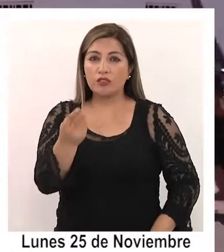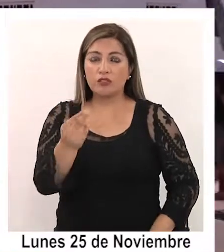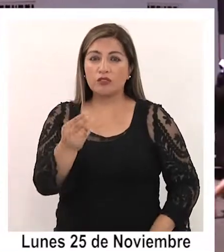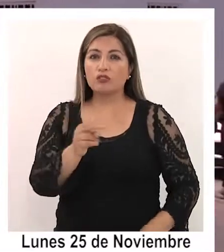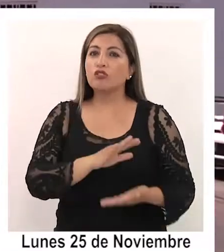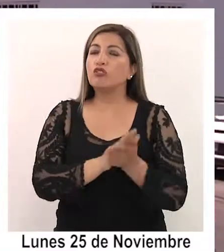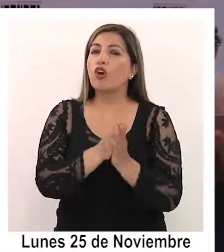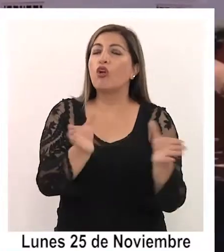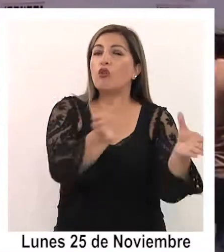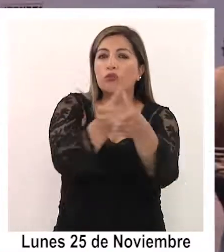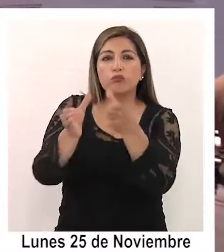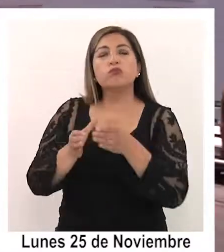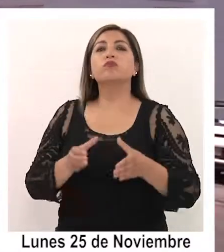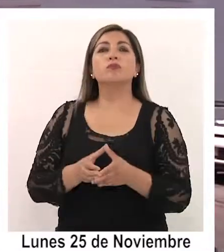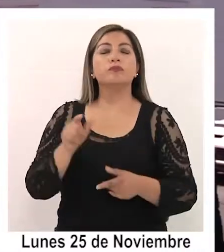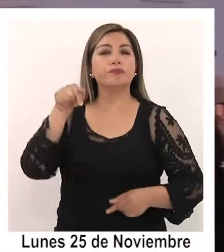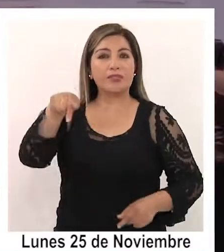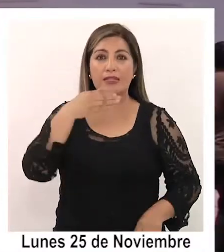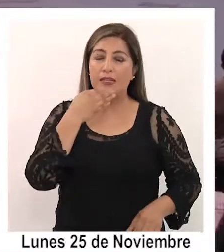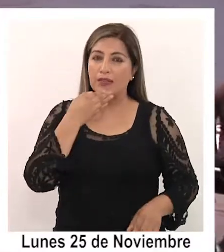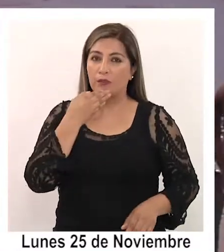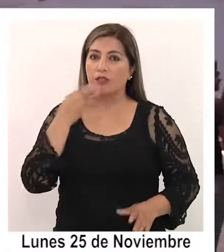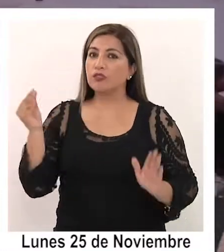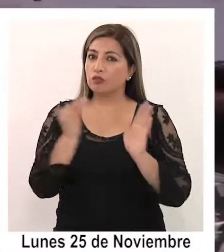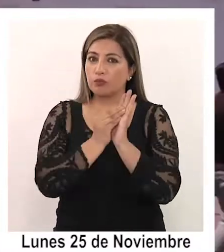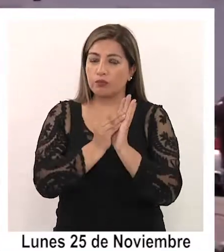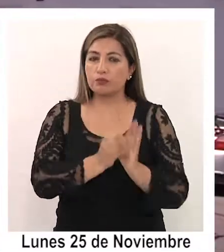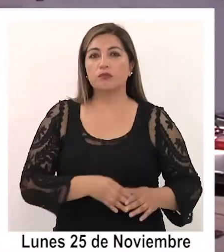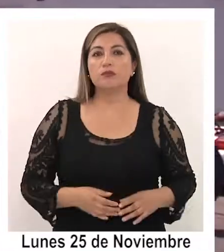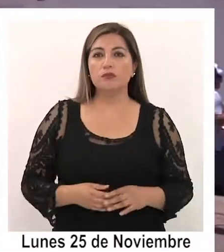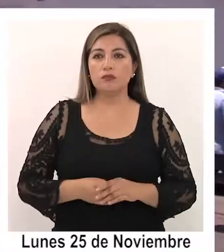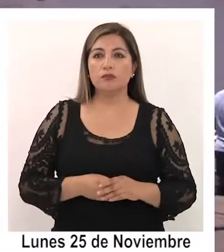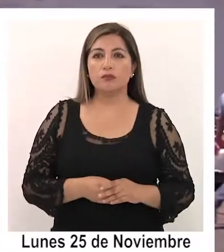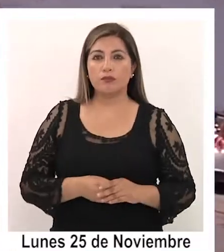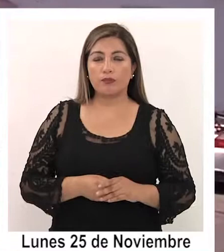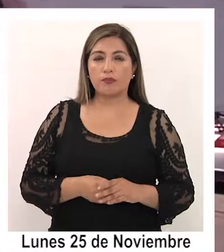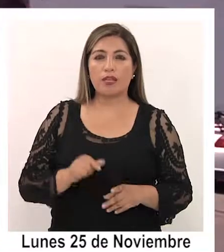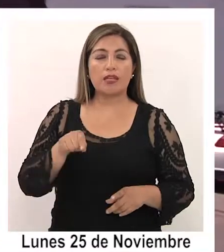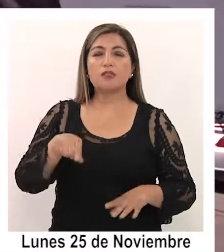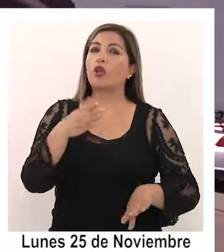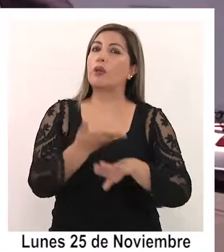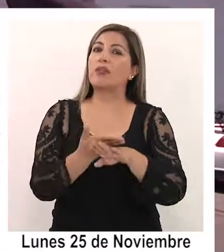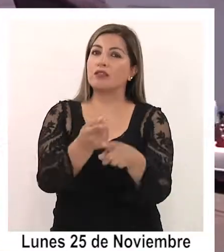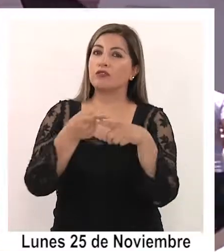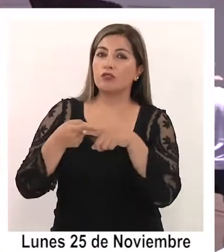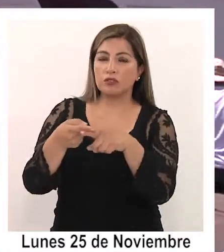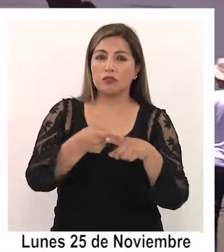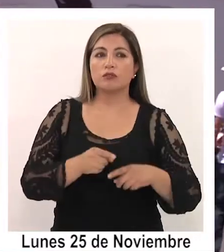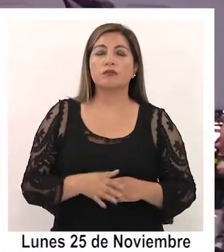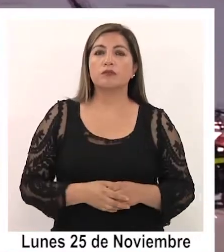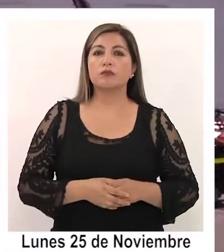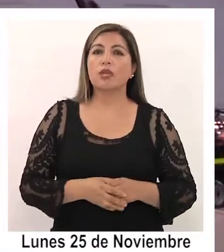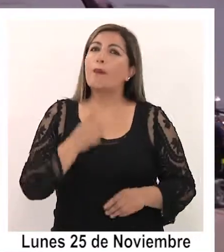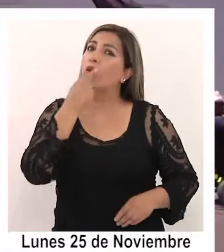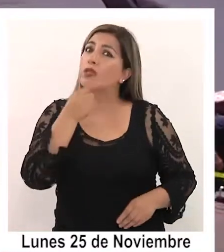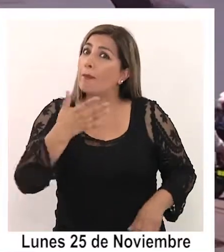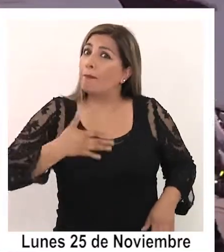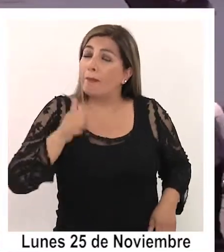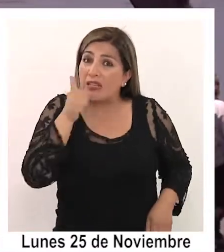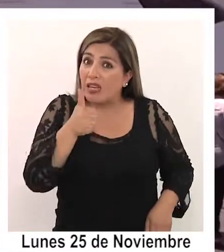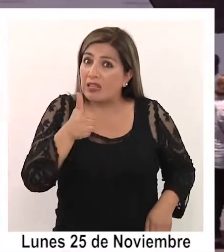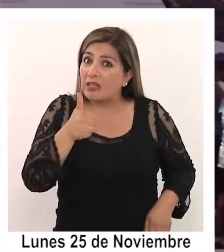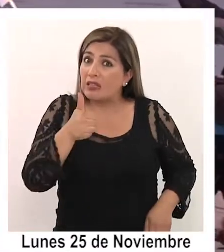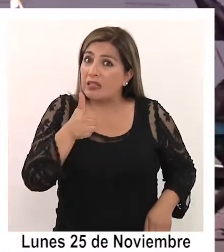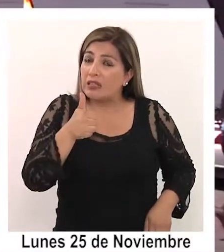todos los sindicatos y toda la línea productiva también que se suma. Se suma a estas demandas sociales. ¿Eso sería por mañana o